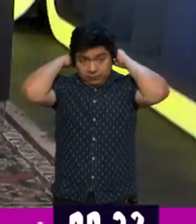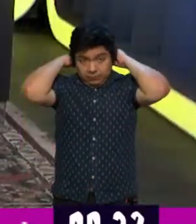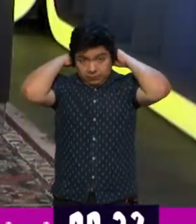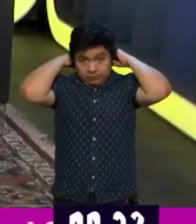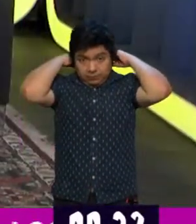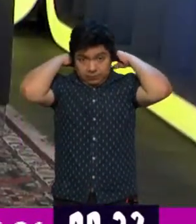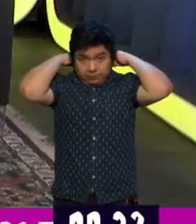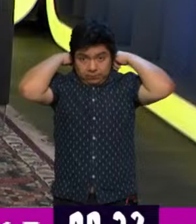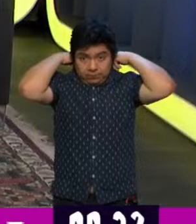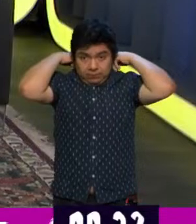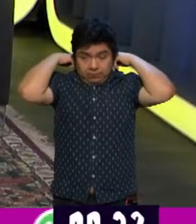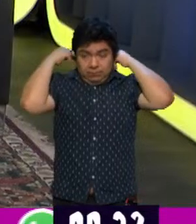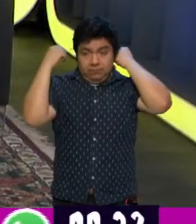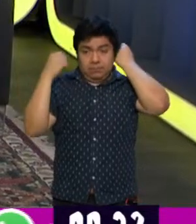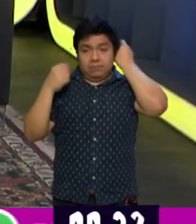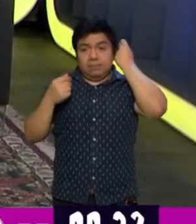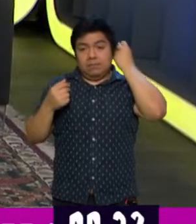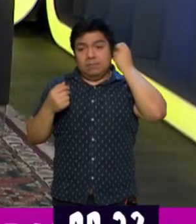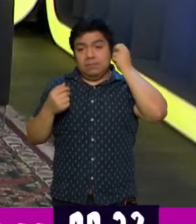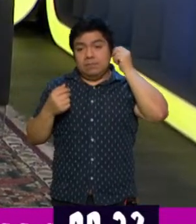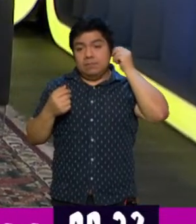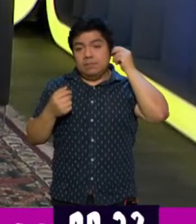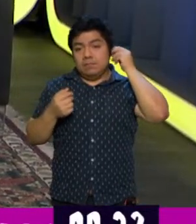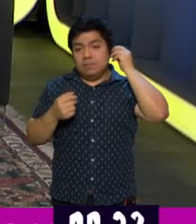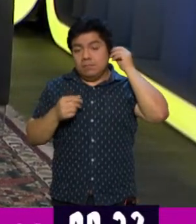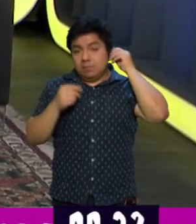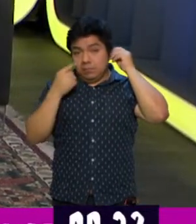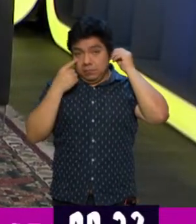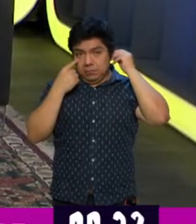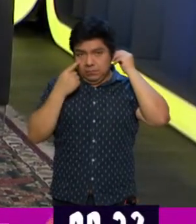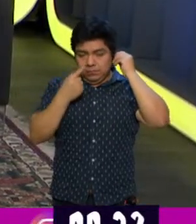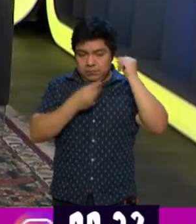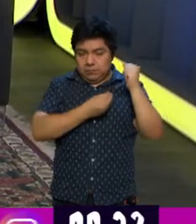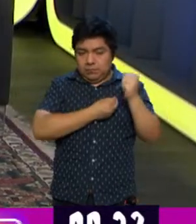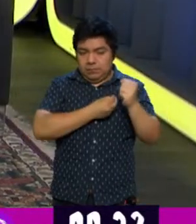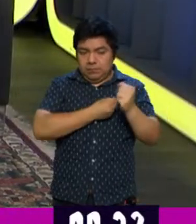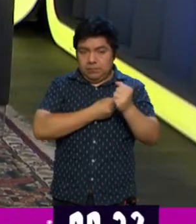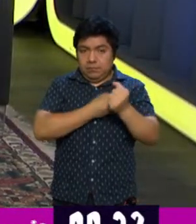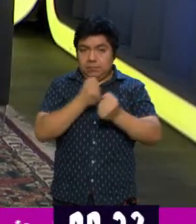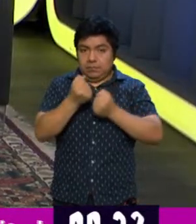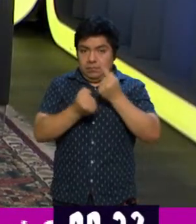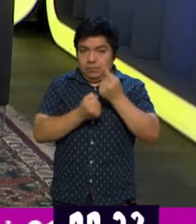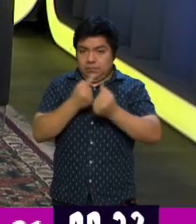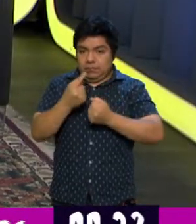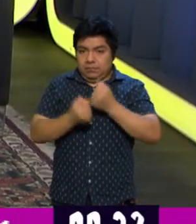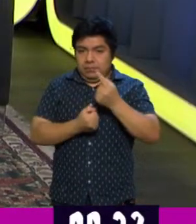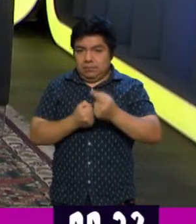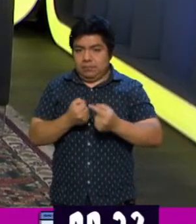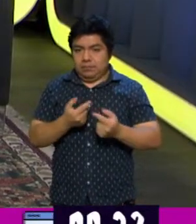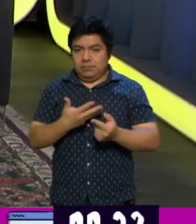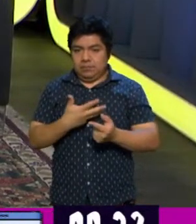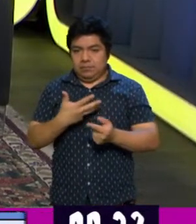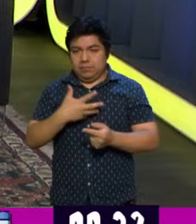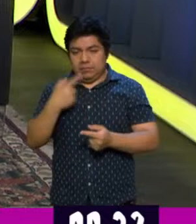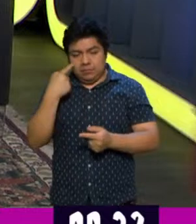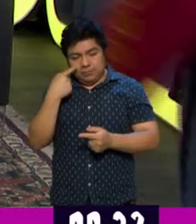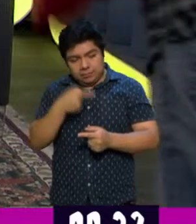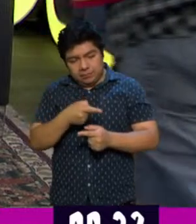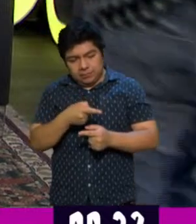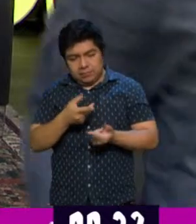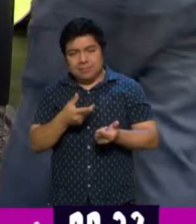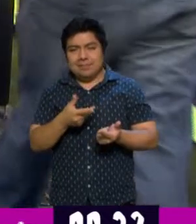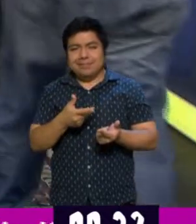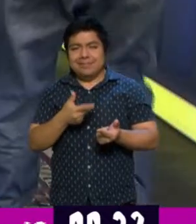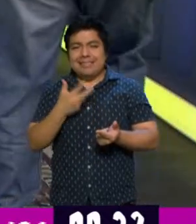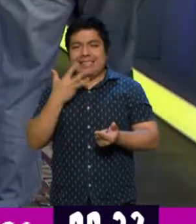Mira, voy a aguantar esta sección y de ese tema no más por los gatos Por los que gatos. trae en su